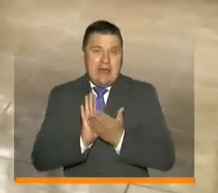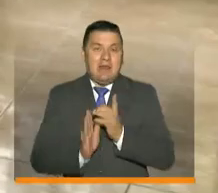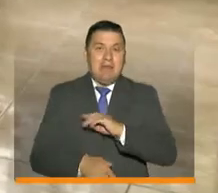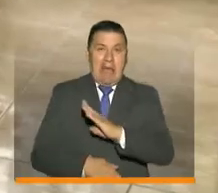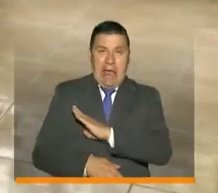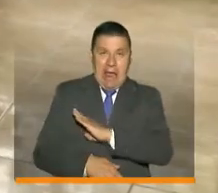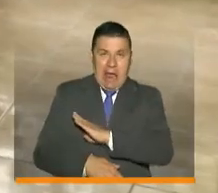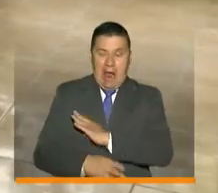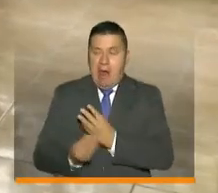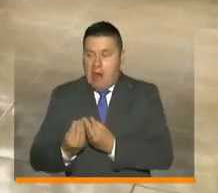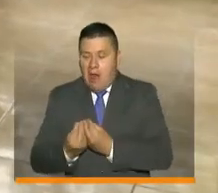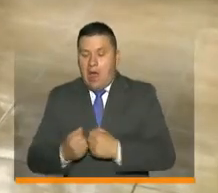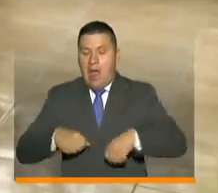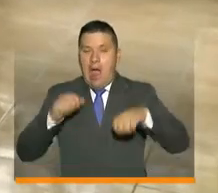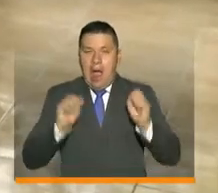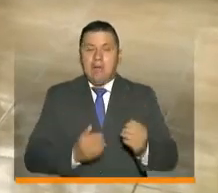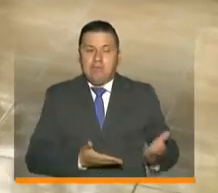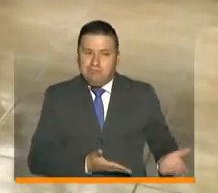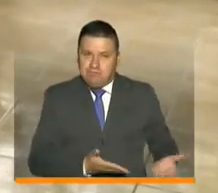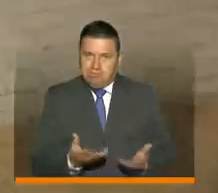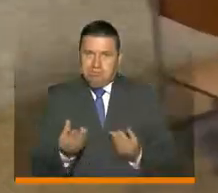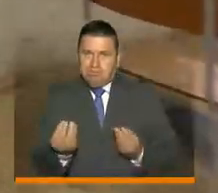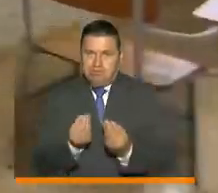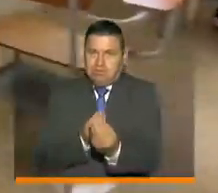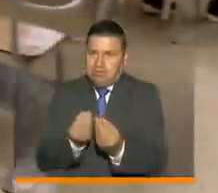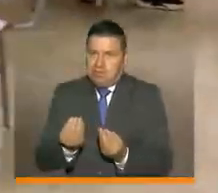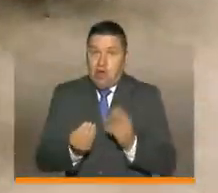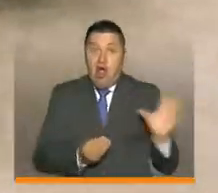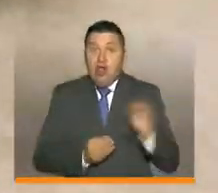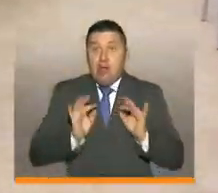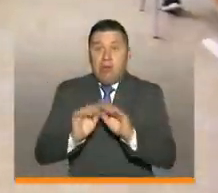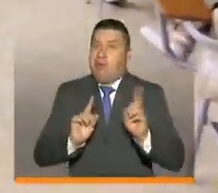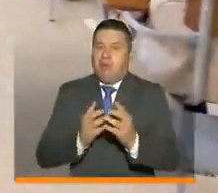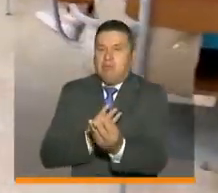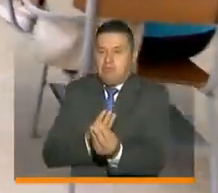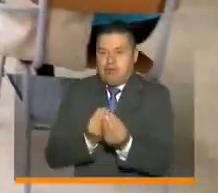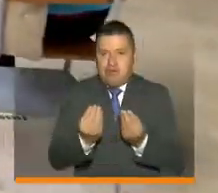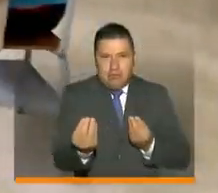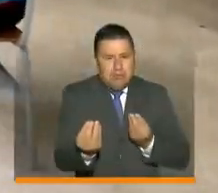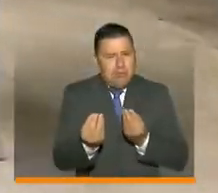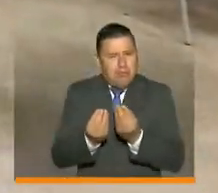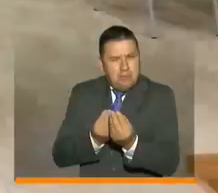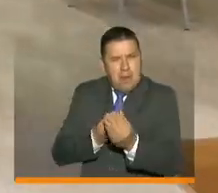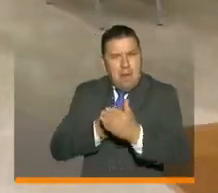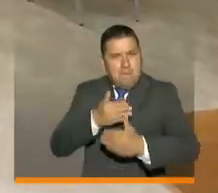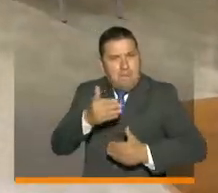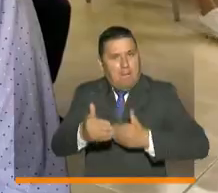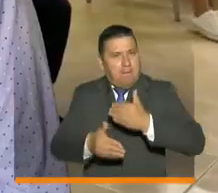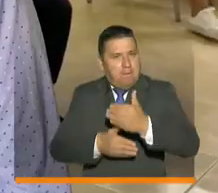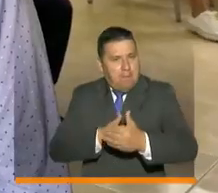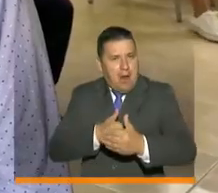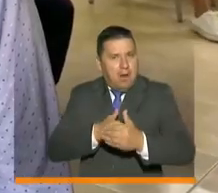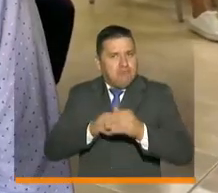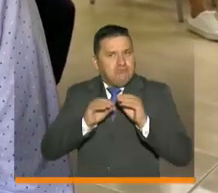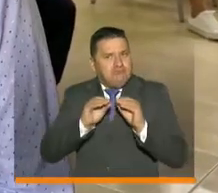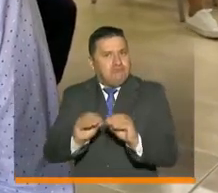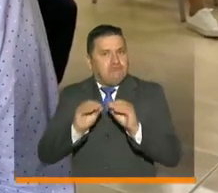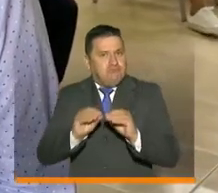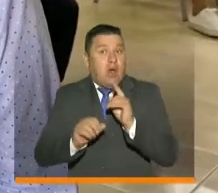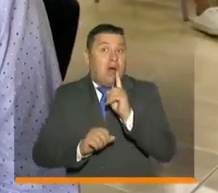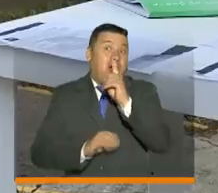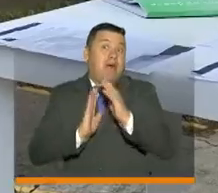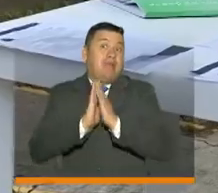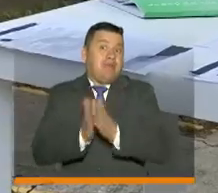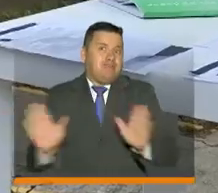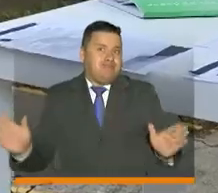Alcaldía Municipal, de retornar bajo el esquema de alternancia. Y esperamos continuar con el proceso pedagógico para tener un buen cierre de año